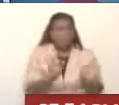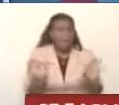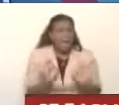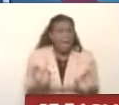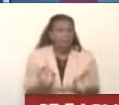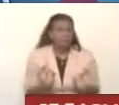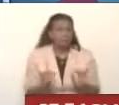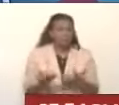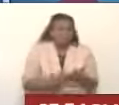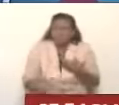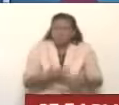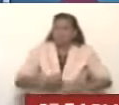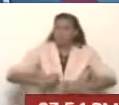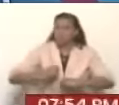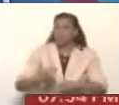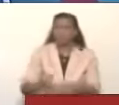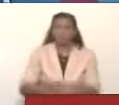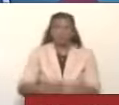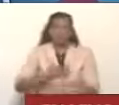a nadie,